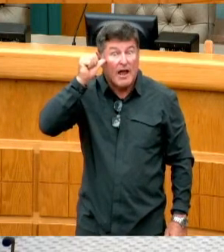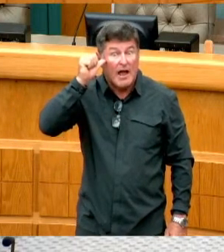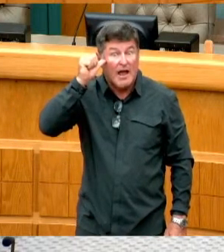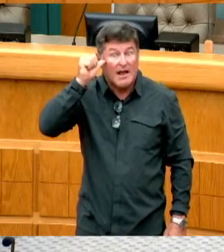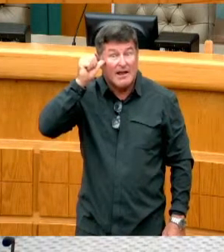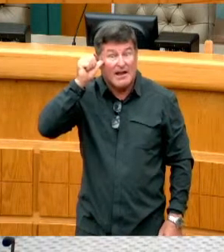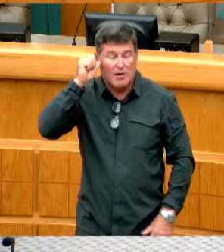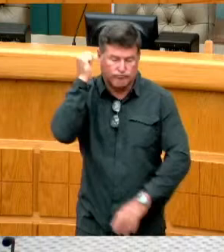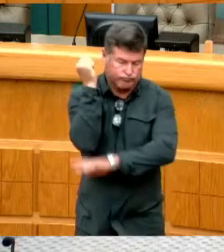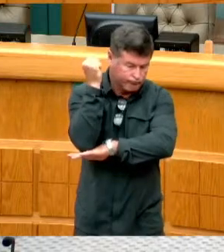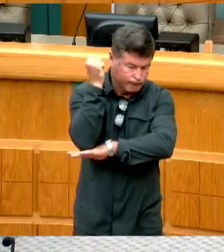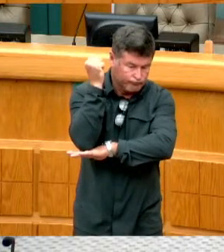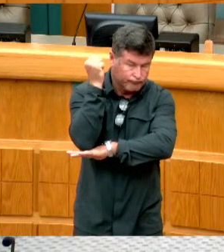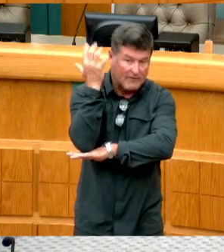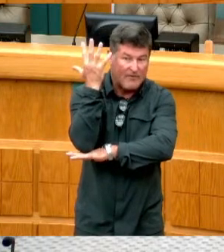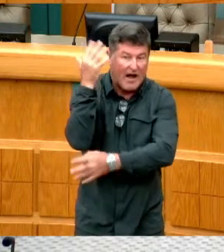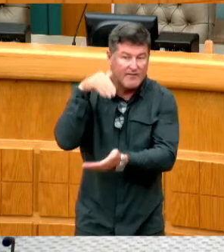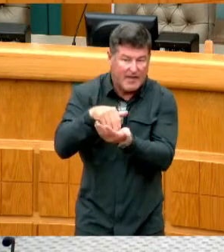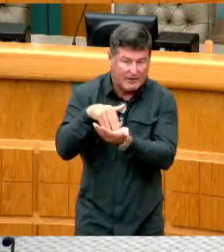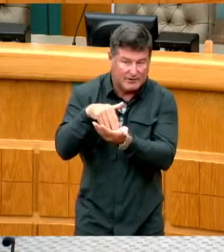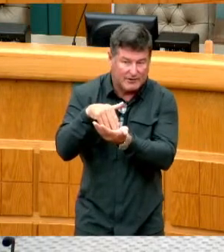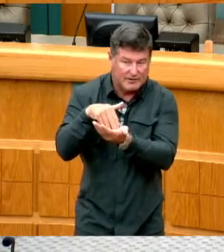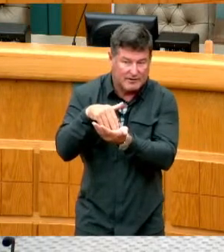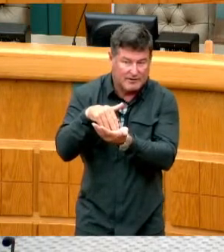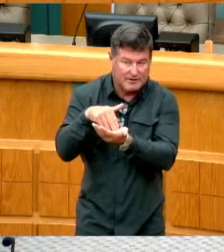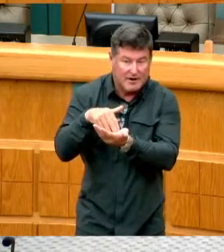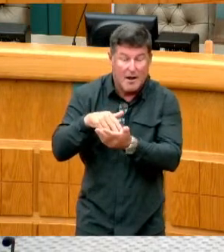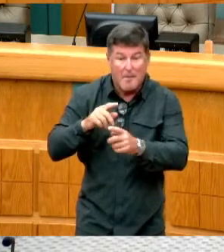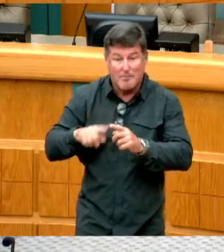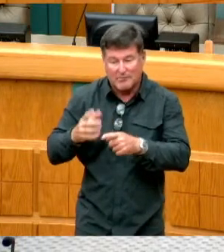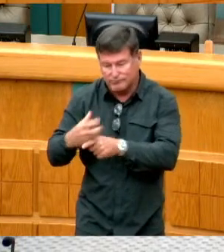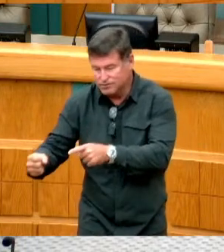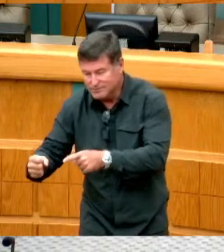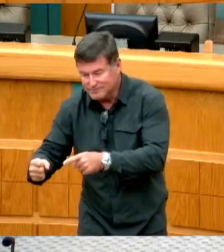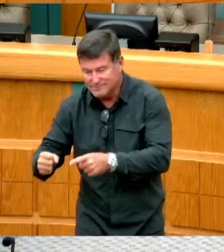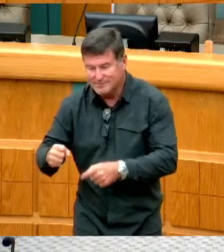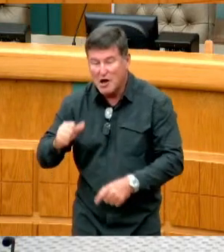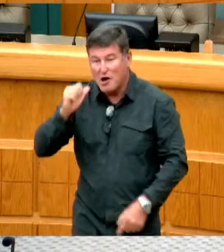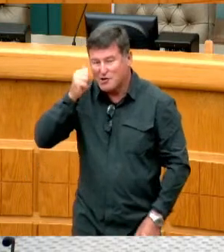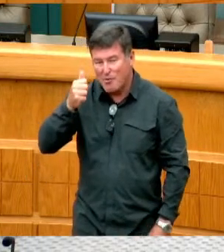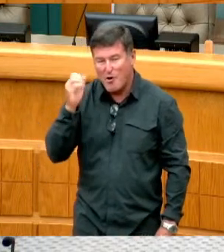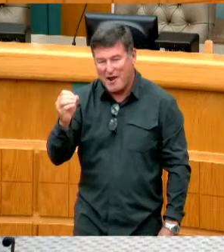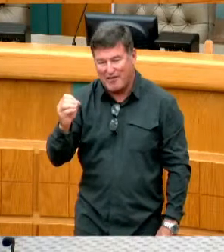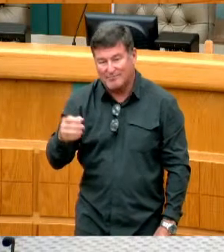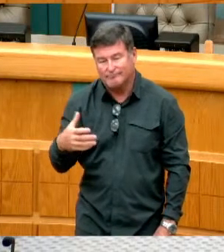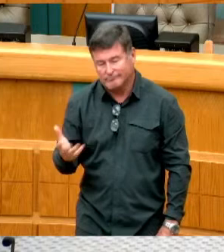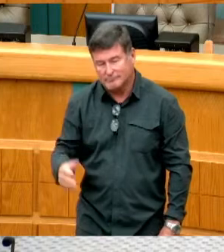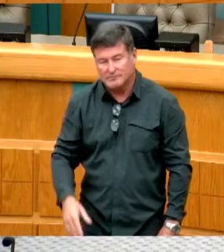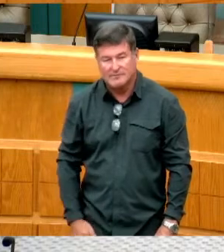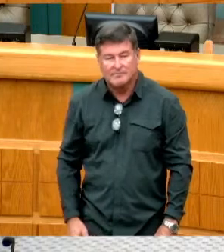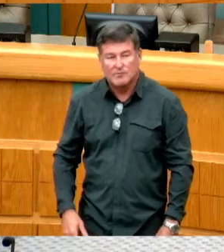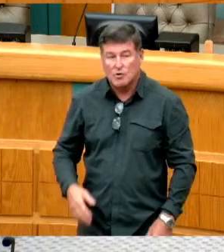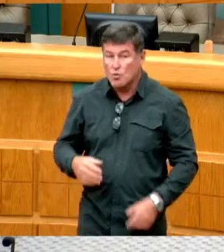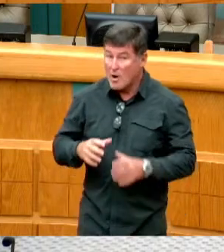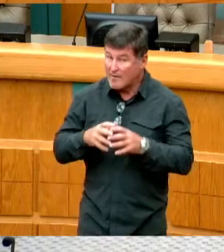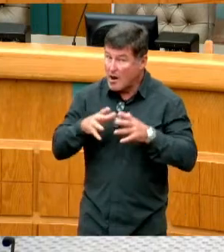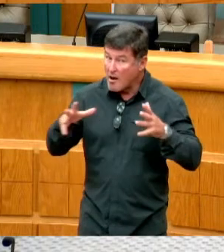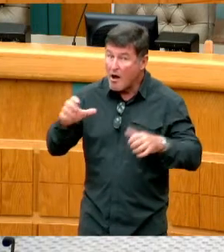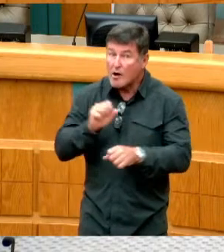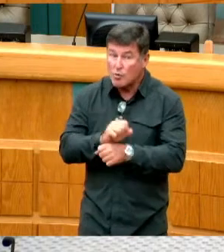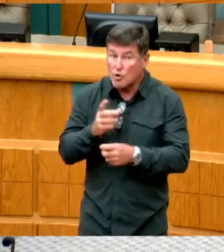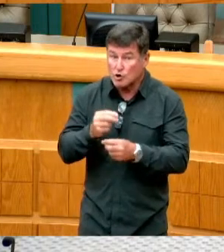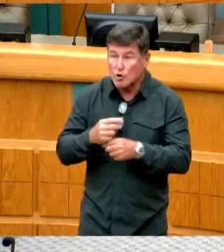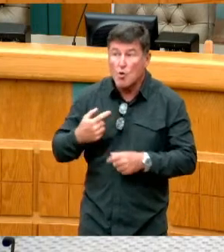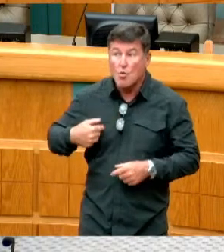nothing. We've got a lot of work ahead of us, and together, we will make it happen. Thank